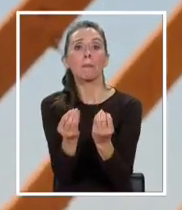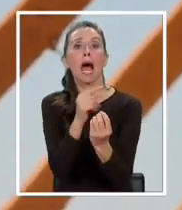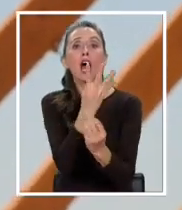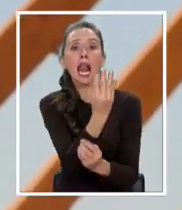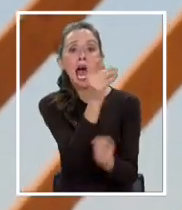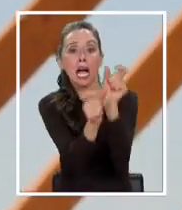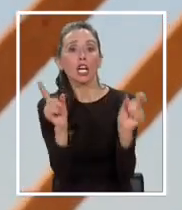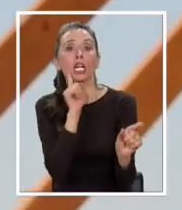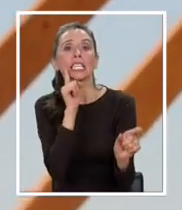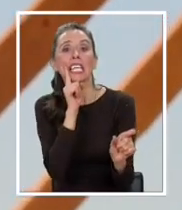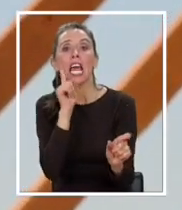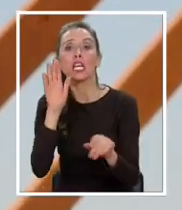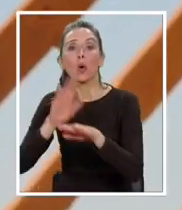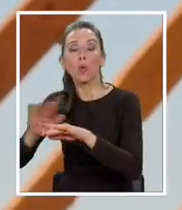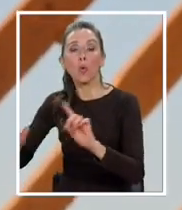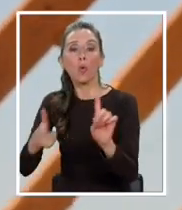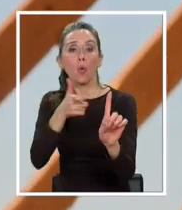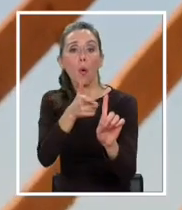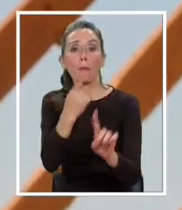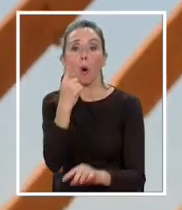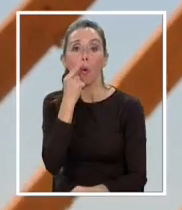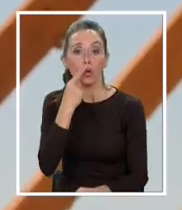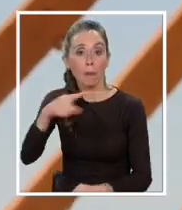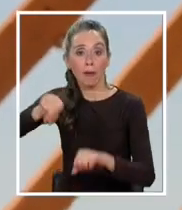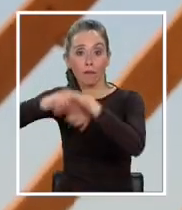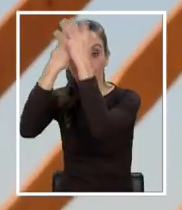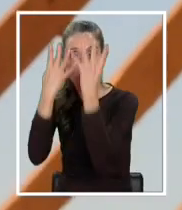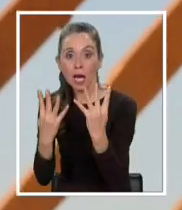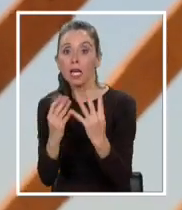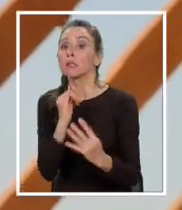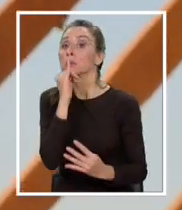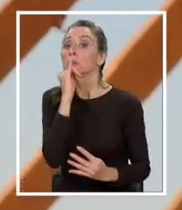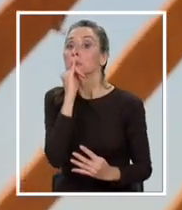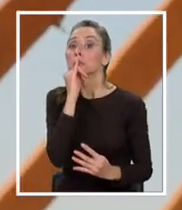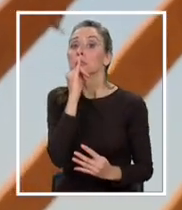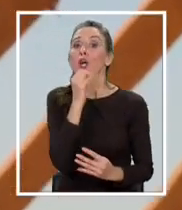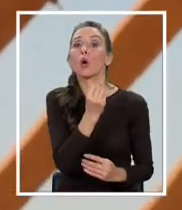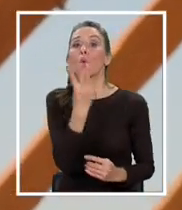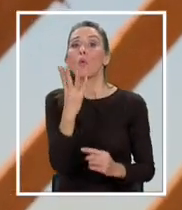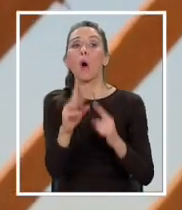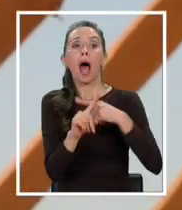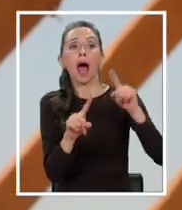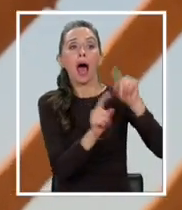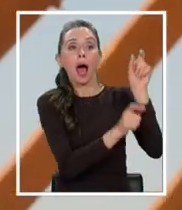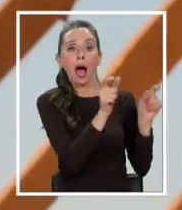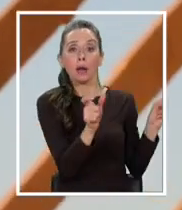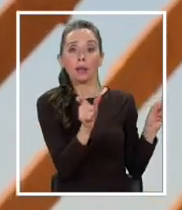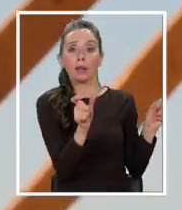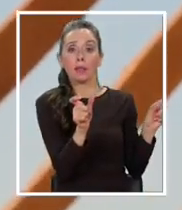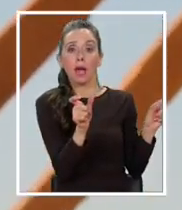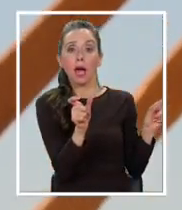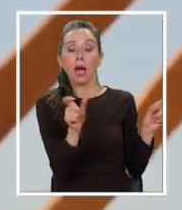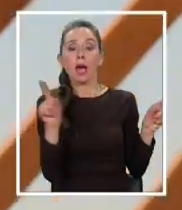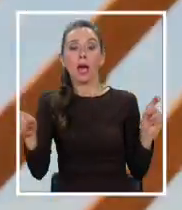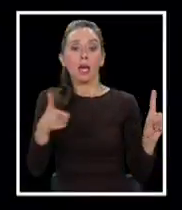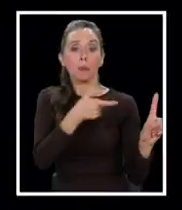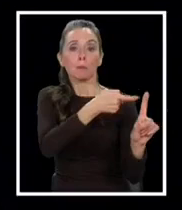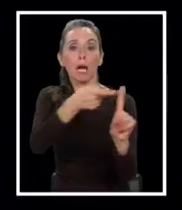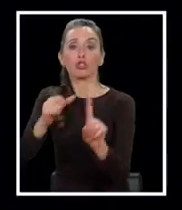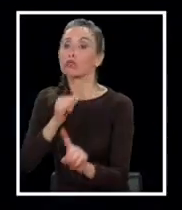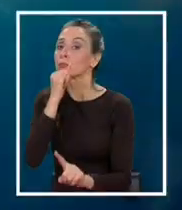pasó, quién fue el culpable. Hay un hombre que pagó, pero no sabemos exactamente de cuántas fue el